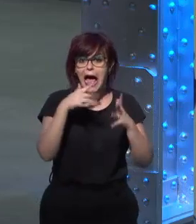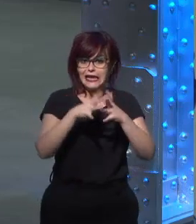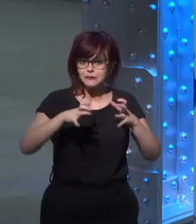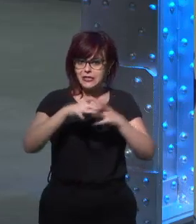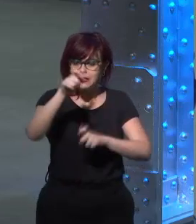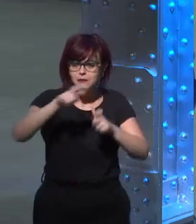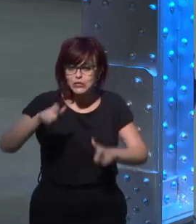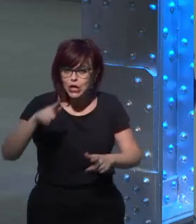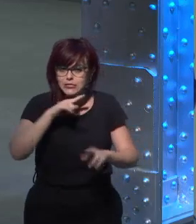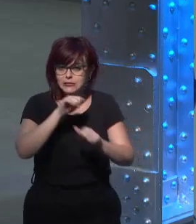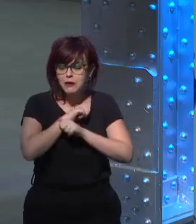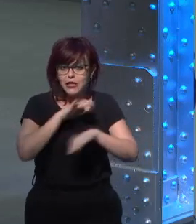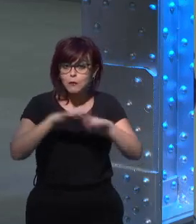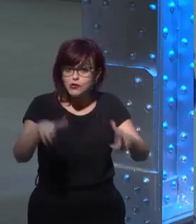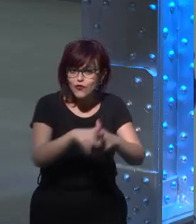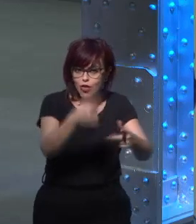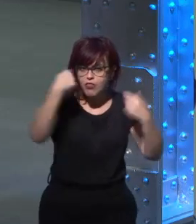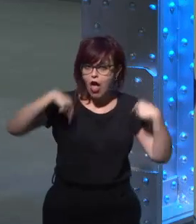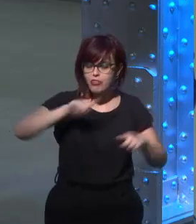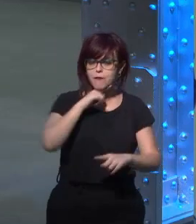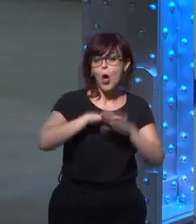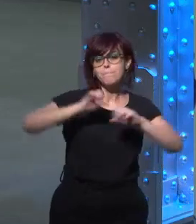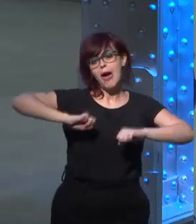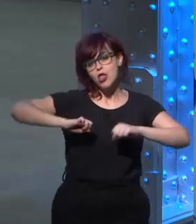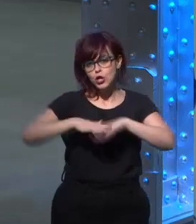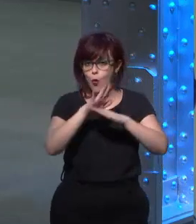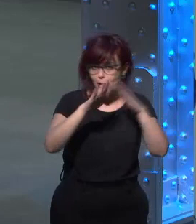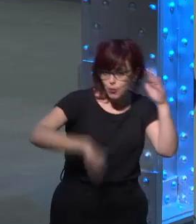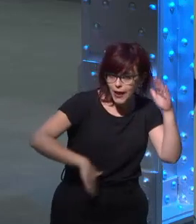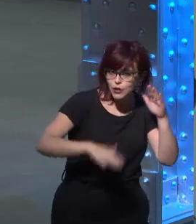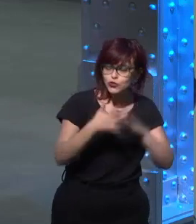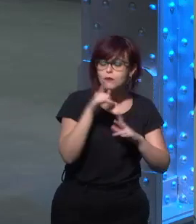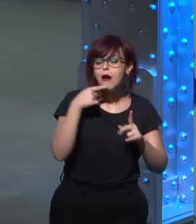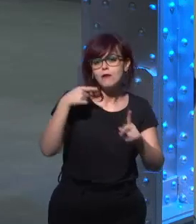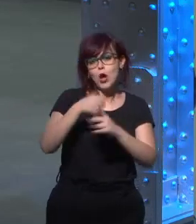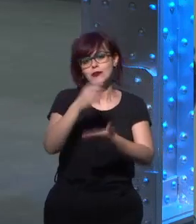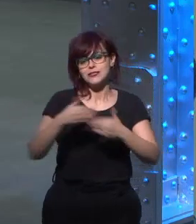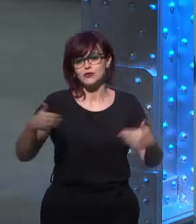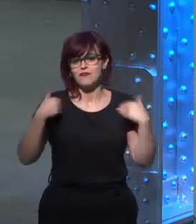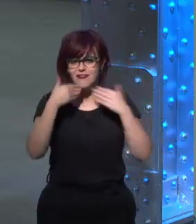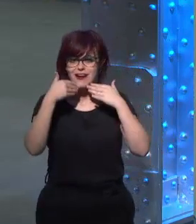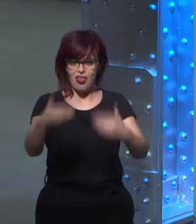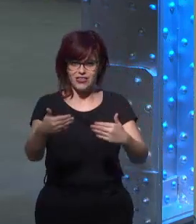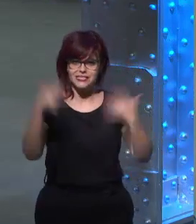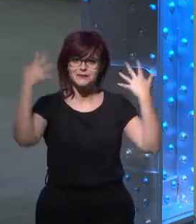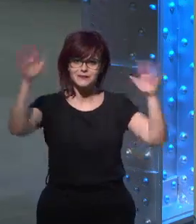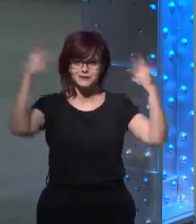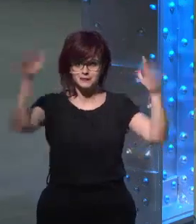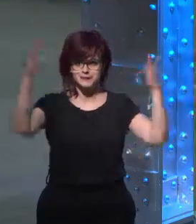expectativas que muchos en la sociedad, mayores que nosotros y no tan mayores, han puesto en nosotros. Muchas gracias. Muchas gracias.